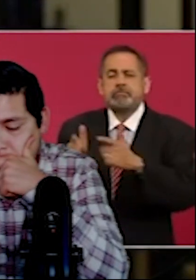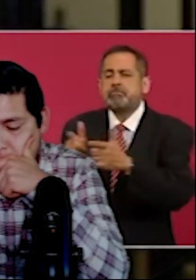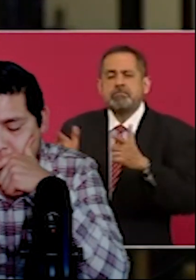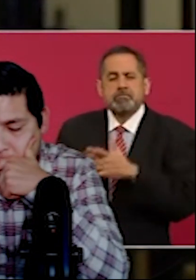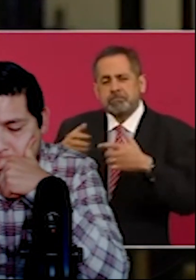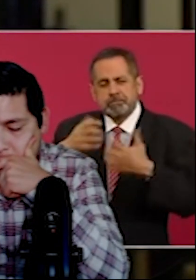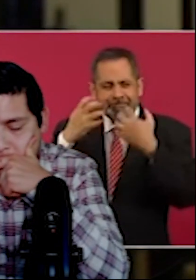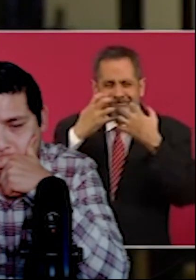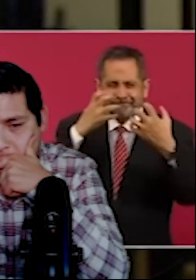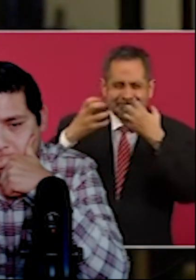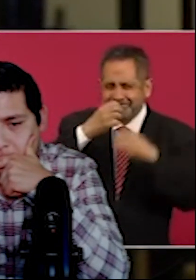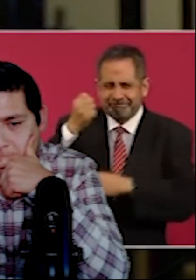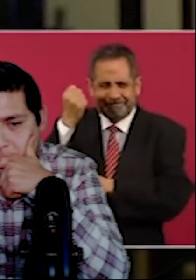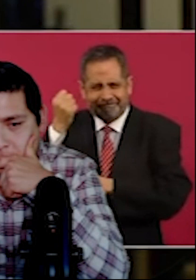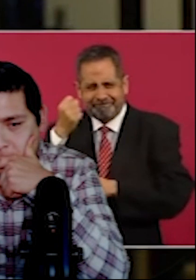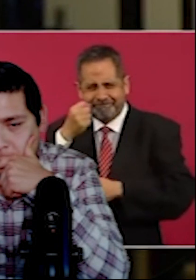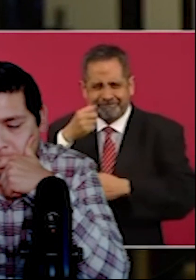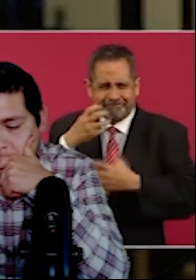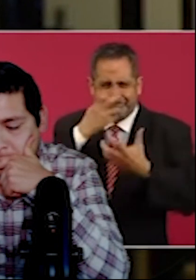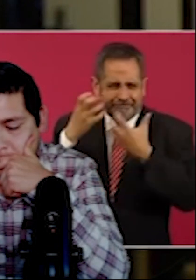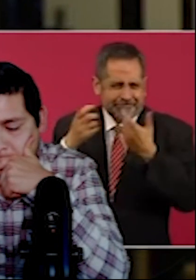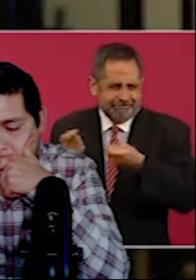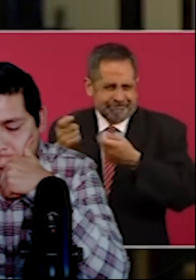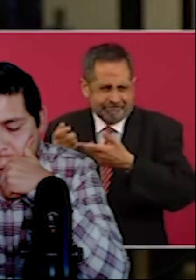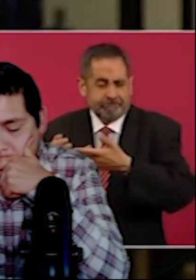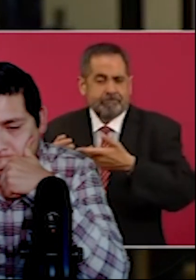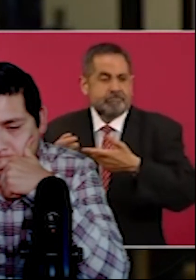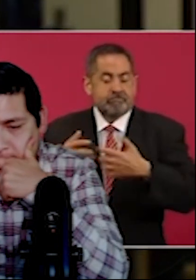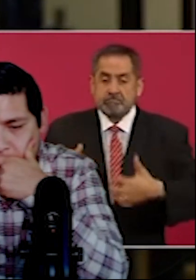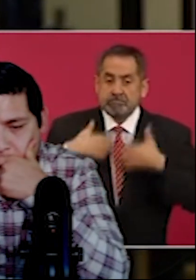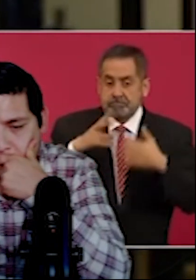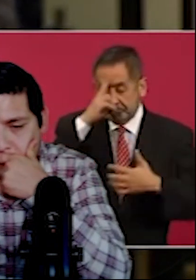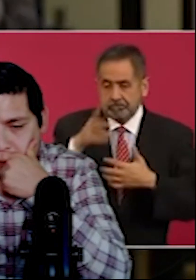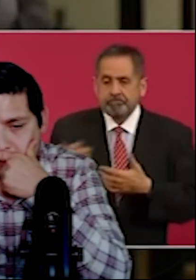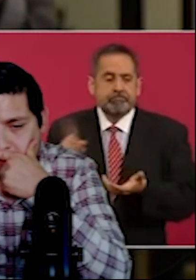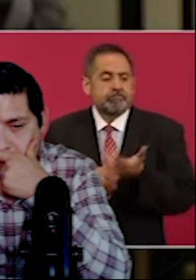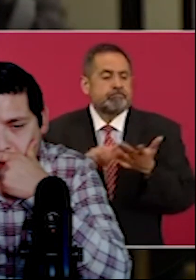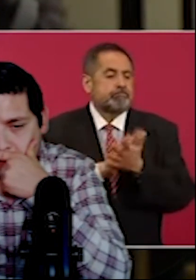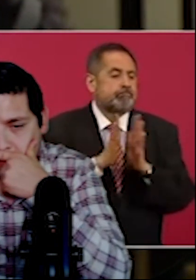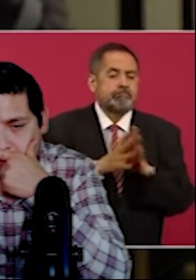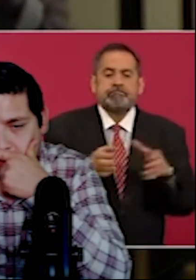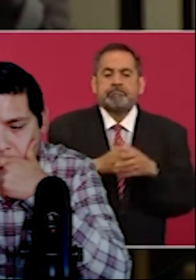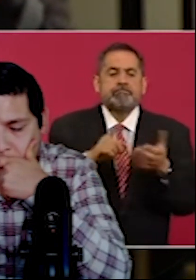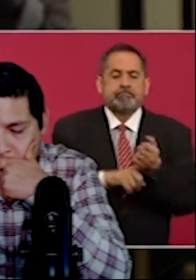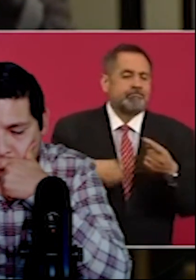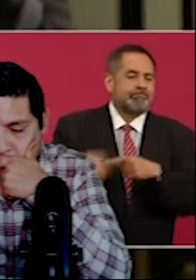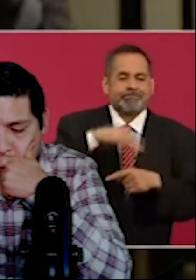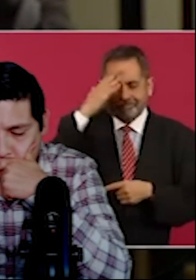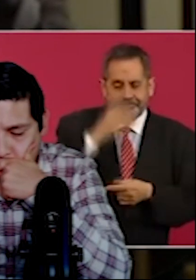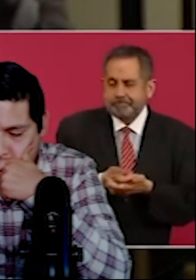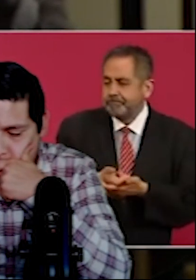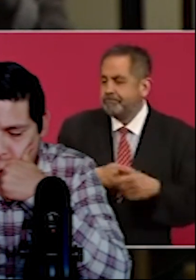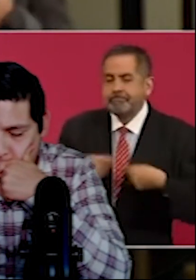son muy violentas pues están sumamente en contubernio con los equipos de fútbol. Todos sabemos que a ellos se